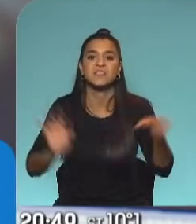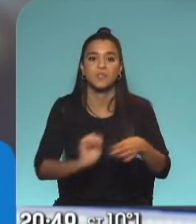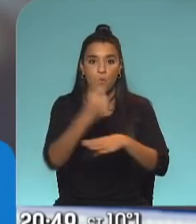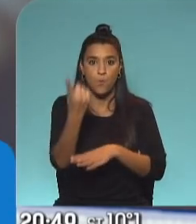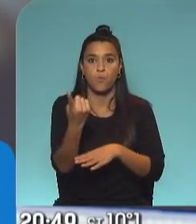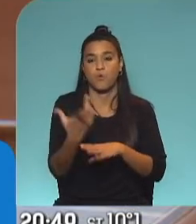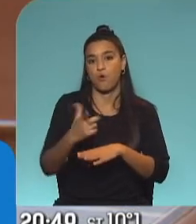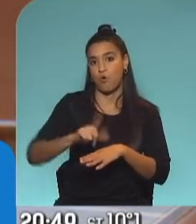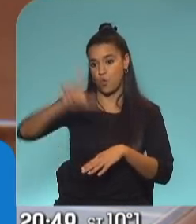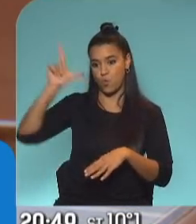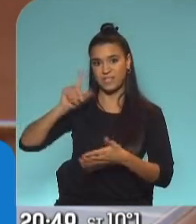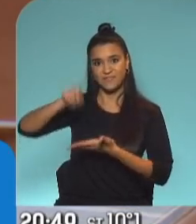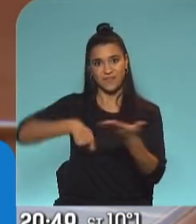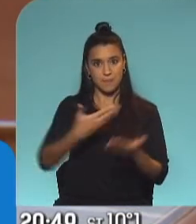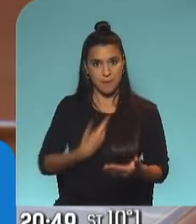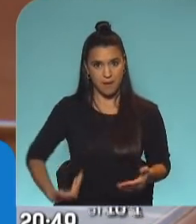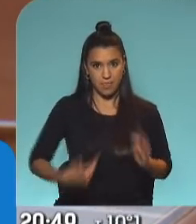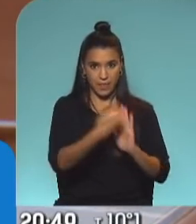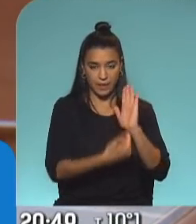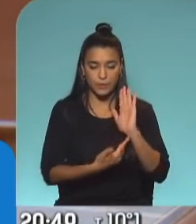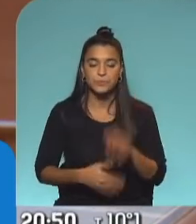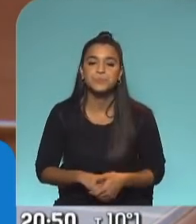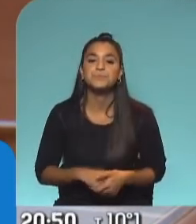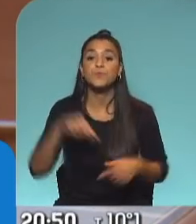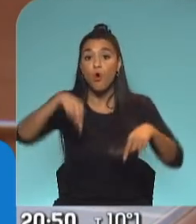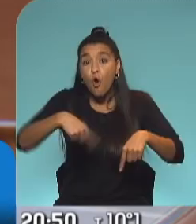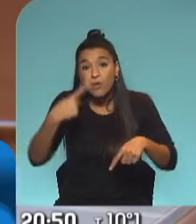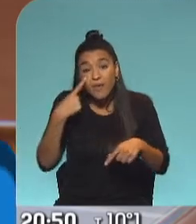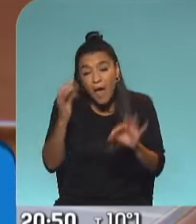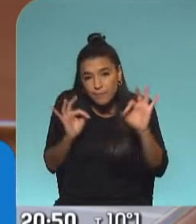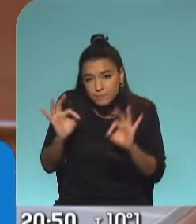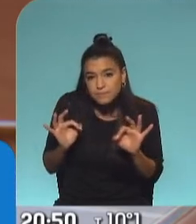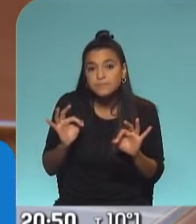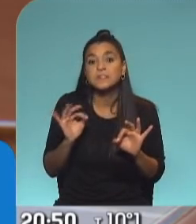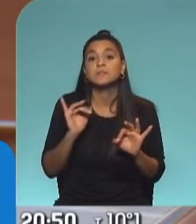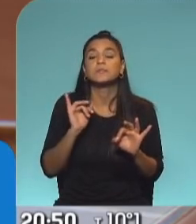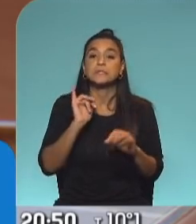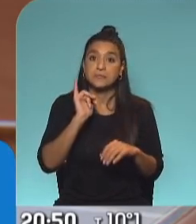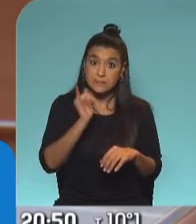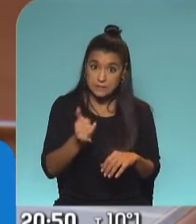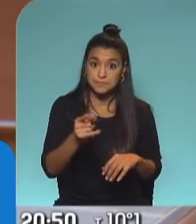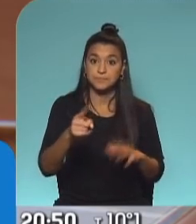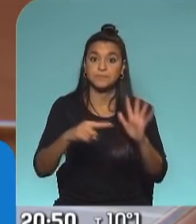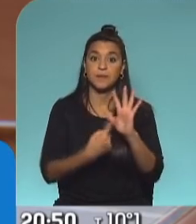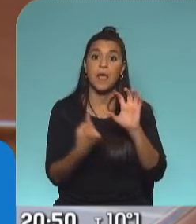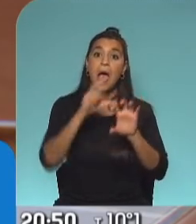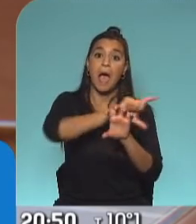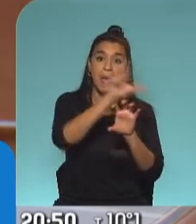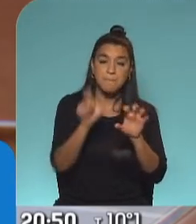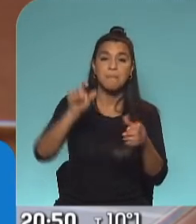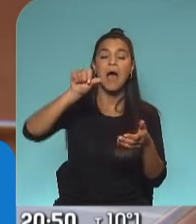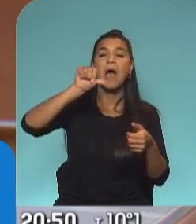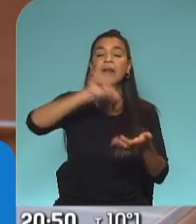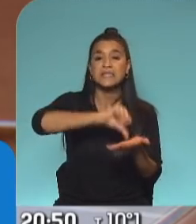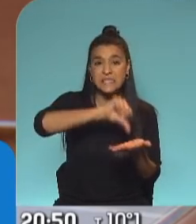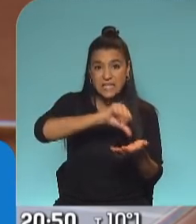presidente el lunes. Entonces, hoy en estudio se estima que sí, que será favorable, sobre todo en AMBA Resistencia, y entiendo también